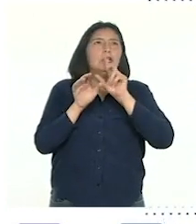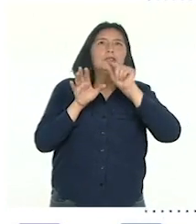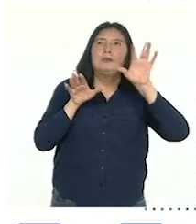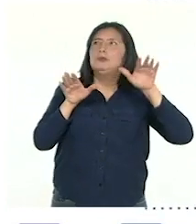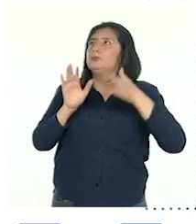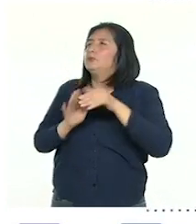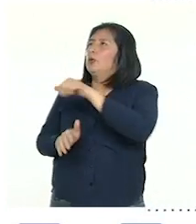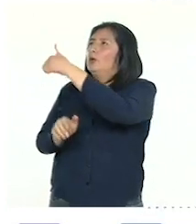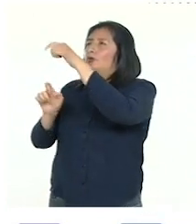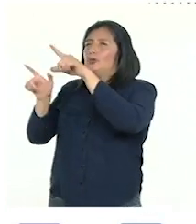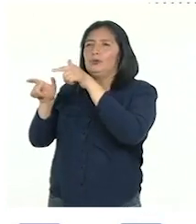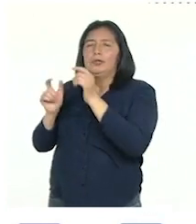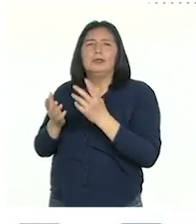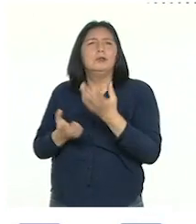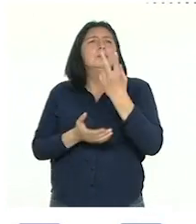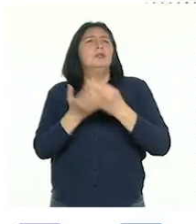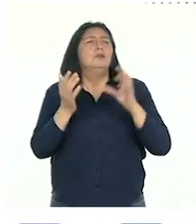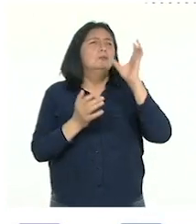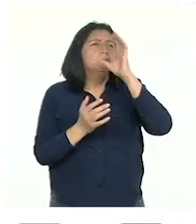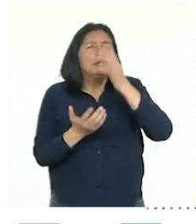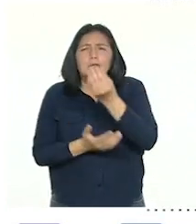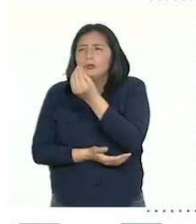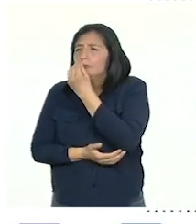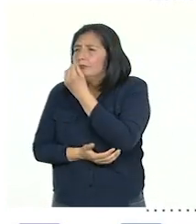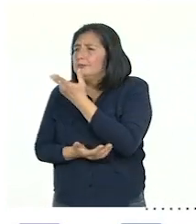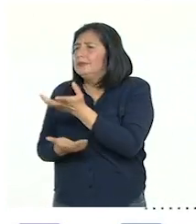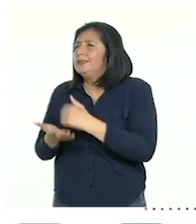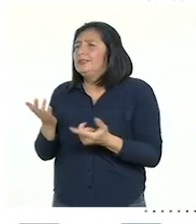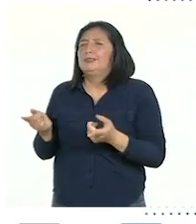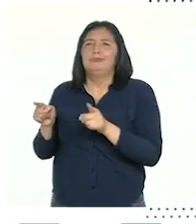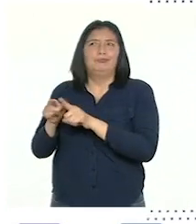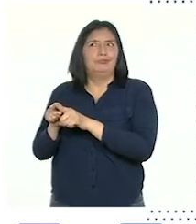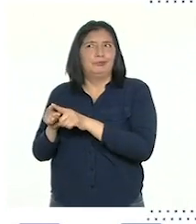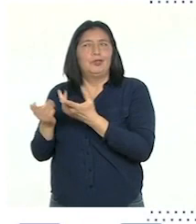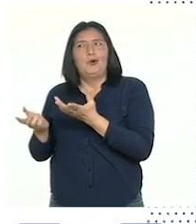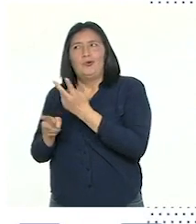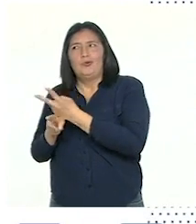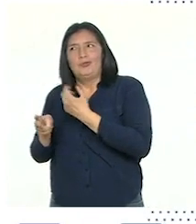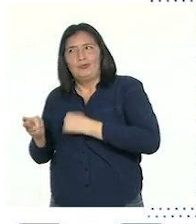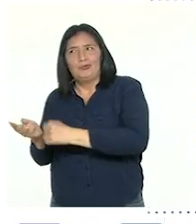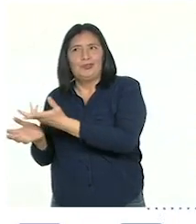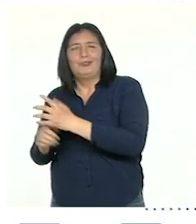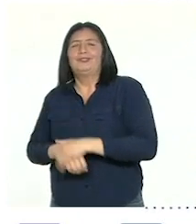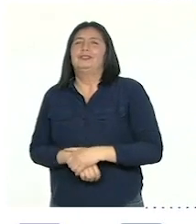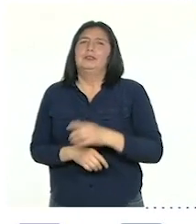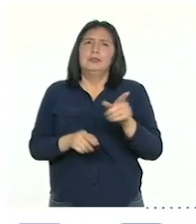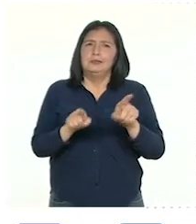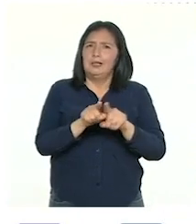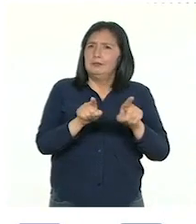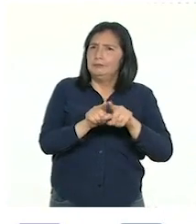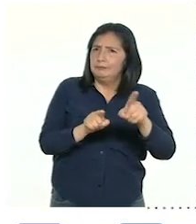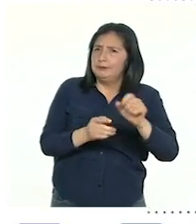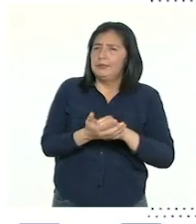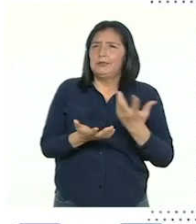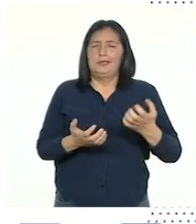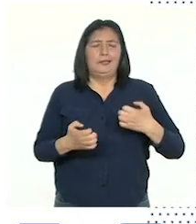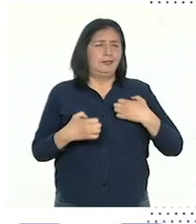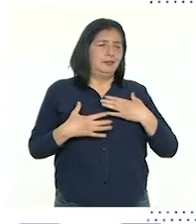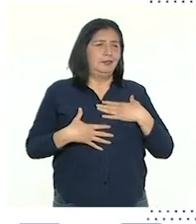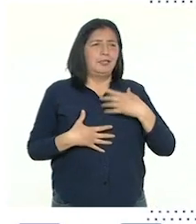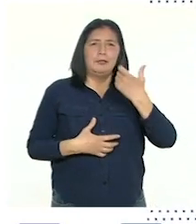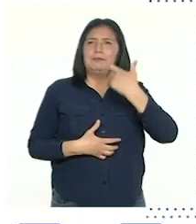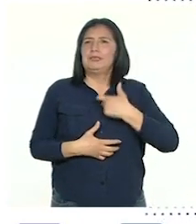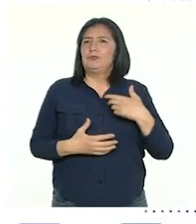aves, ambos con la finalidad de buscar alimento, apareamiento o cuidado de crías. Influye también en el estado de ánimo de